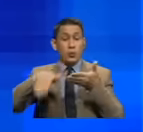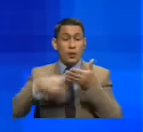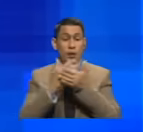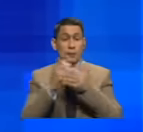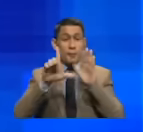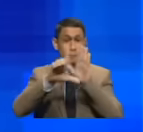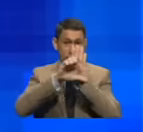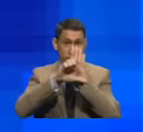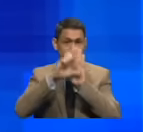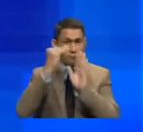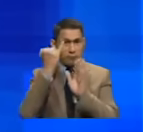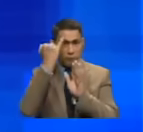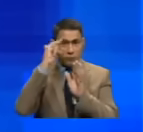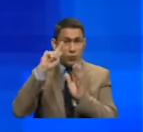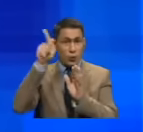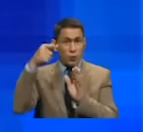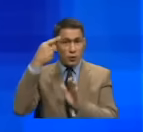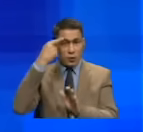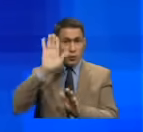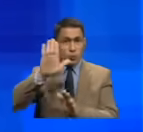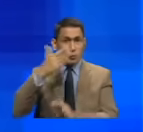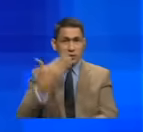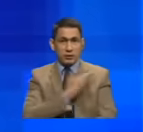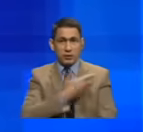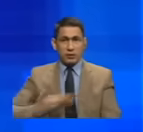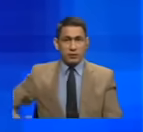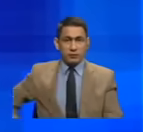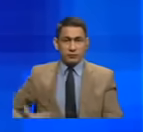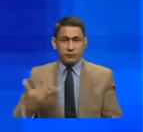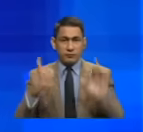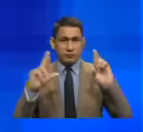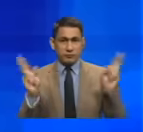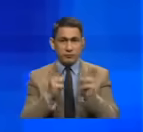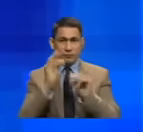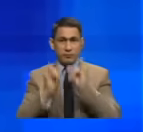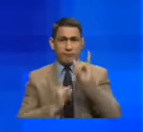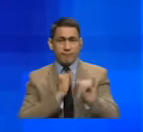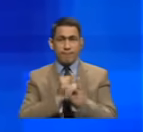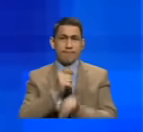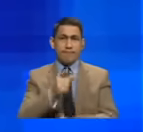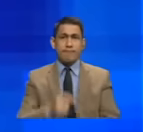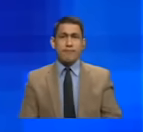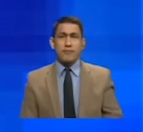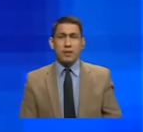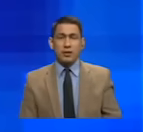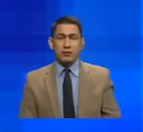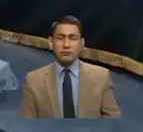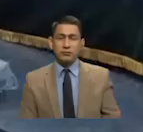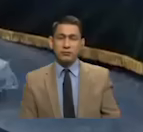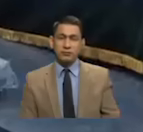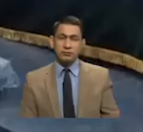de Javier Milei. Todos los detalles en el siguiente resumen de Noticias Internacionales.